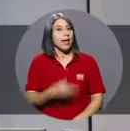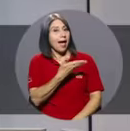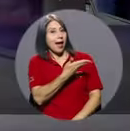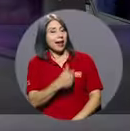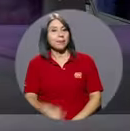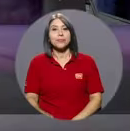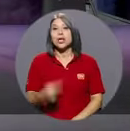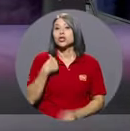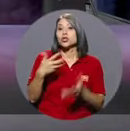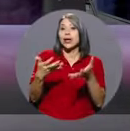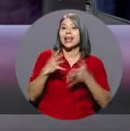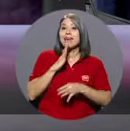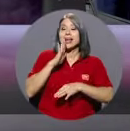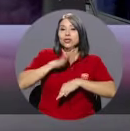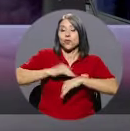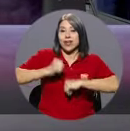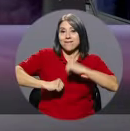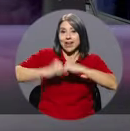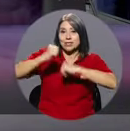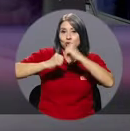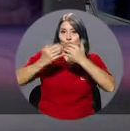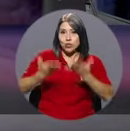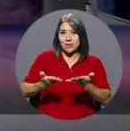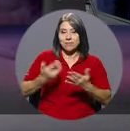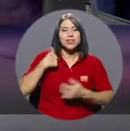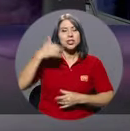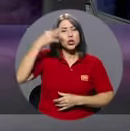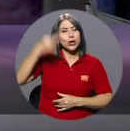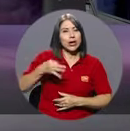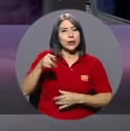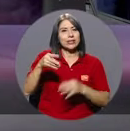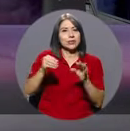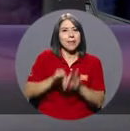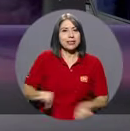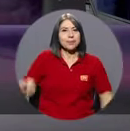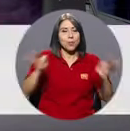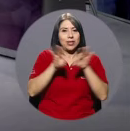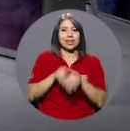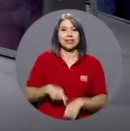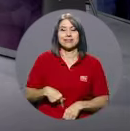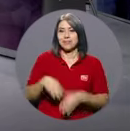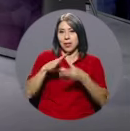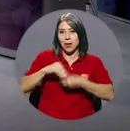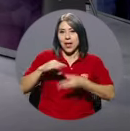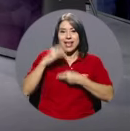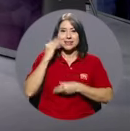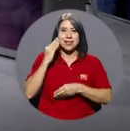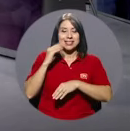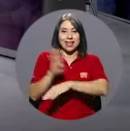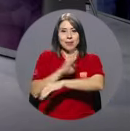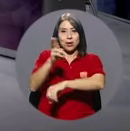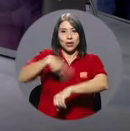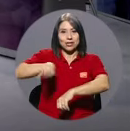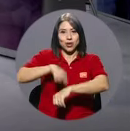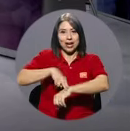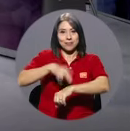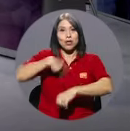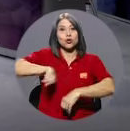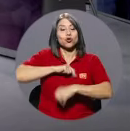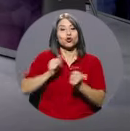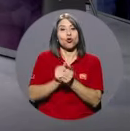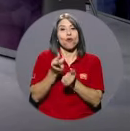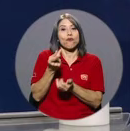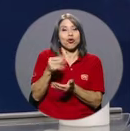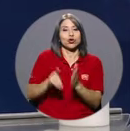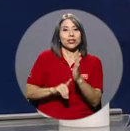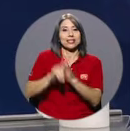quería referirme, pues básicamente al tema de infraestructura, que creo que indudablemente es uno de los elementos más importantes. Quería contarles un poco la experiencia del Banco Nacional que estamos haciendo